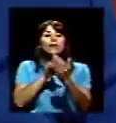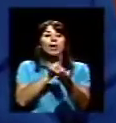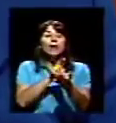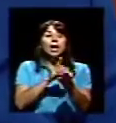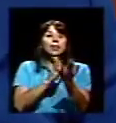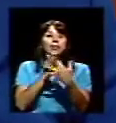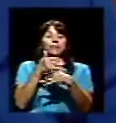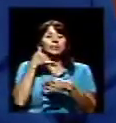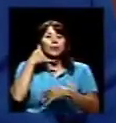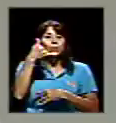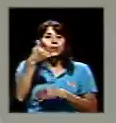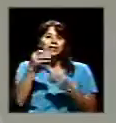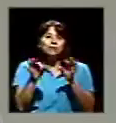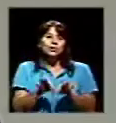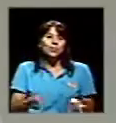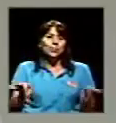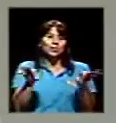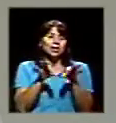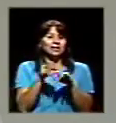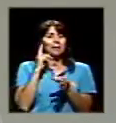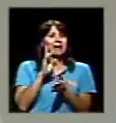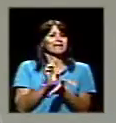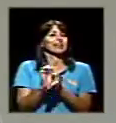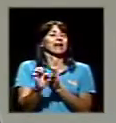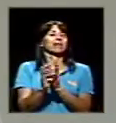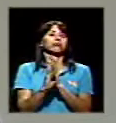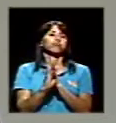hagan las filas.